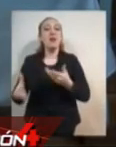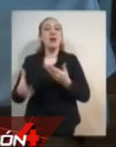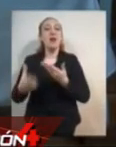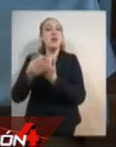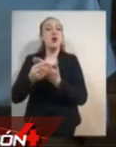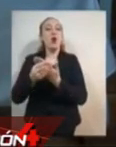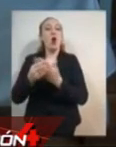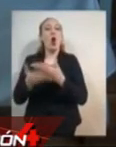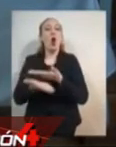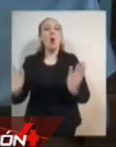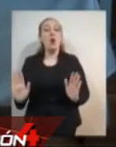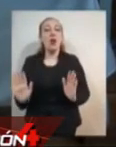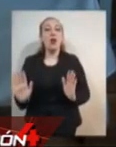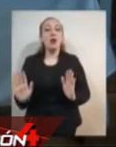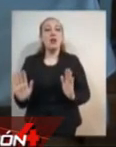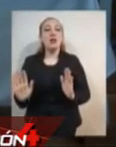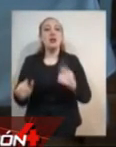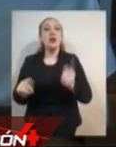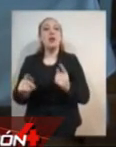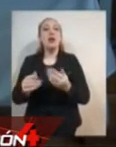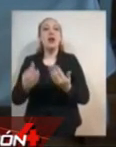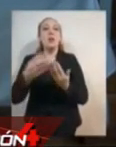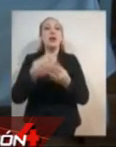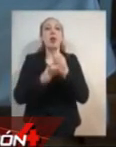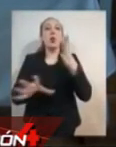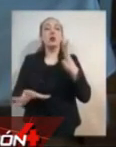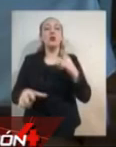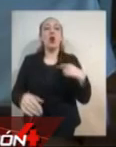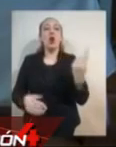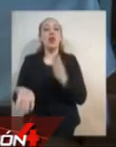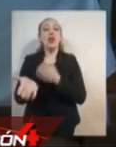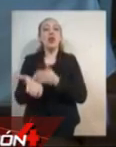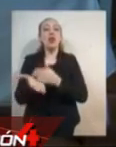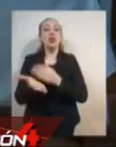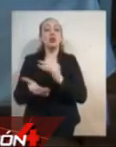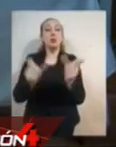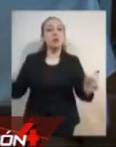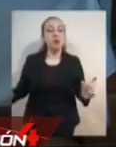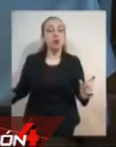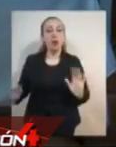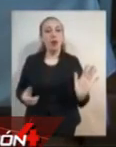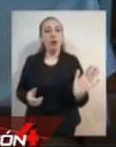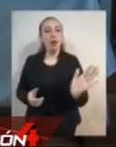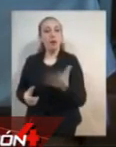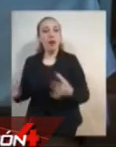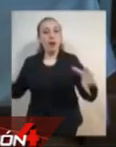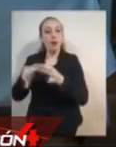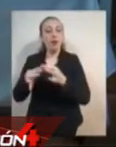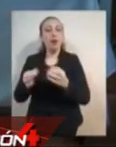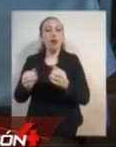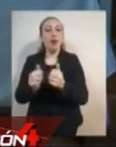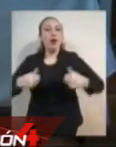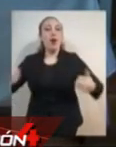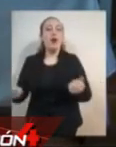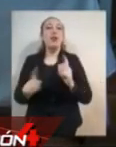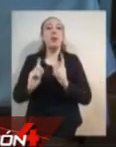Comunidad y la ministra de Educación y Derechos Humanos, Mercedes Jara, que también está